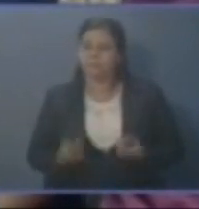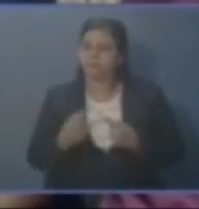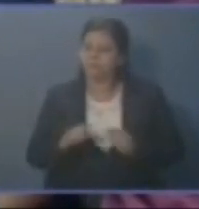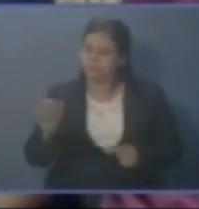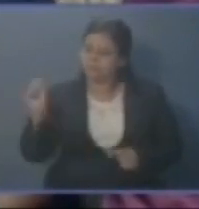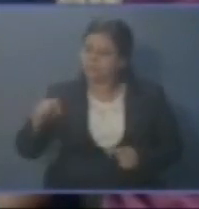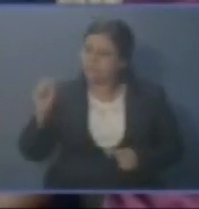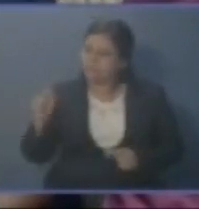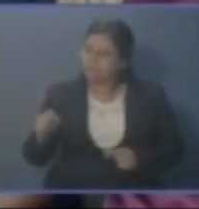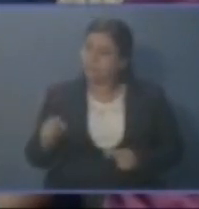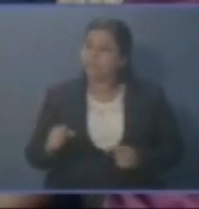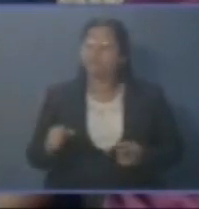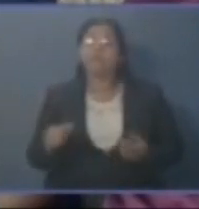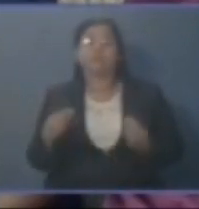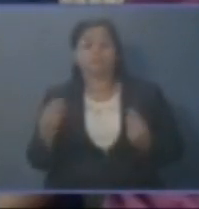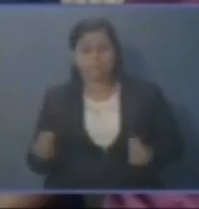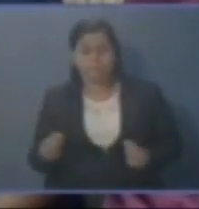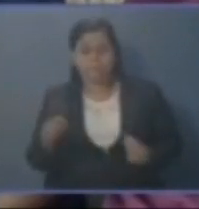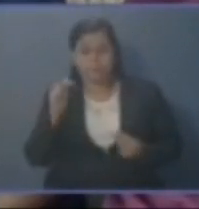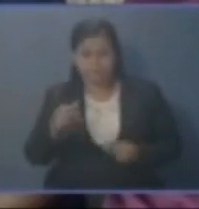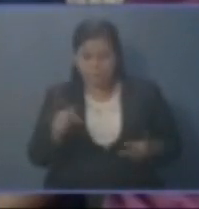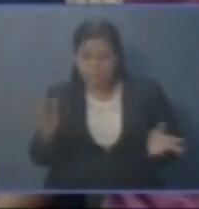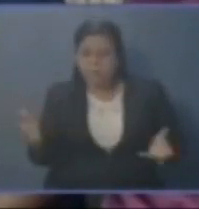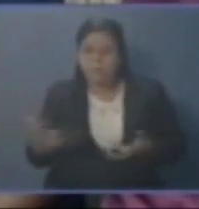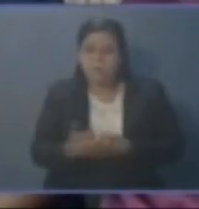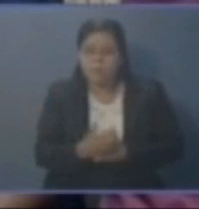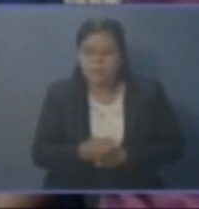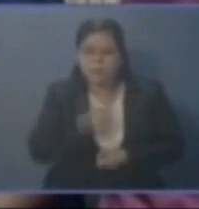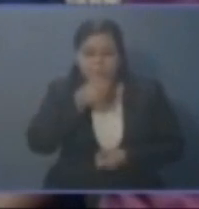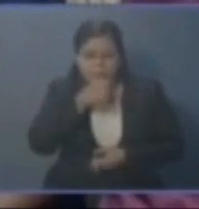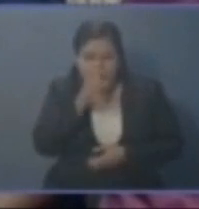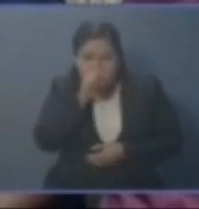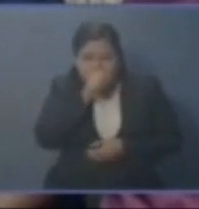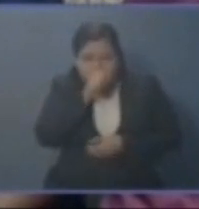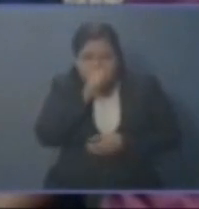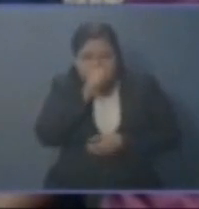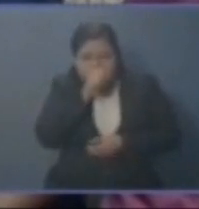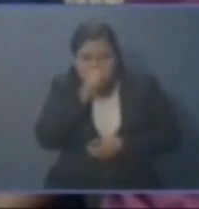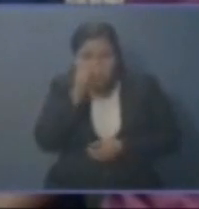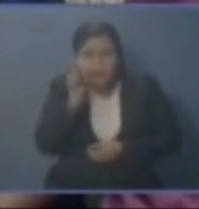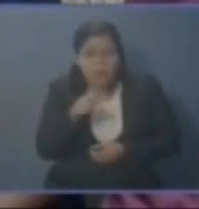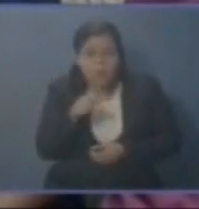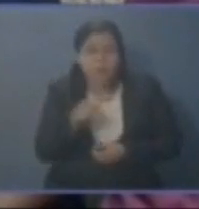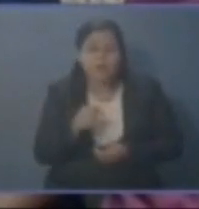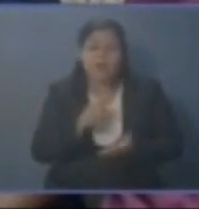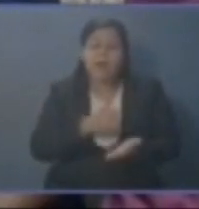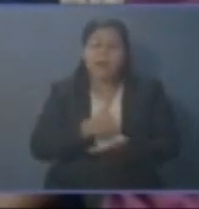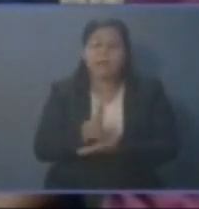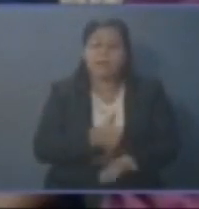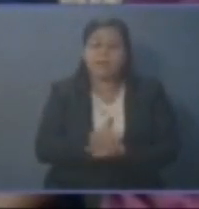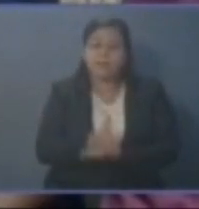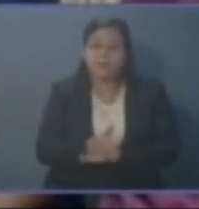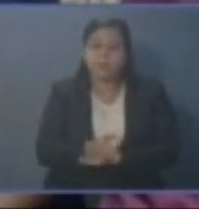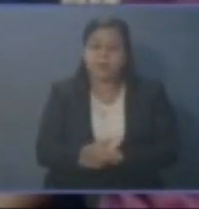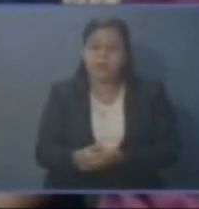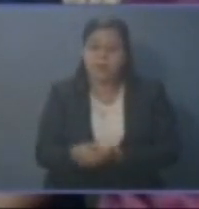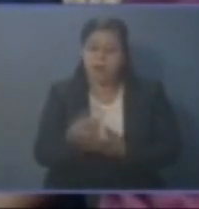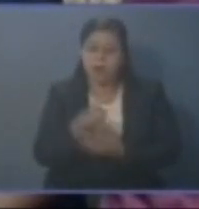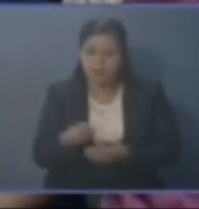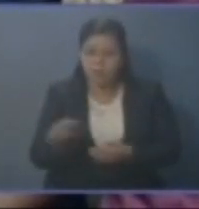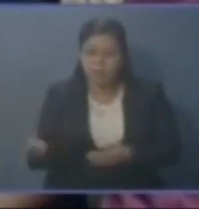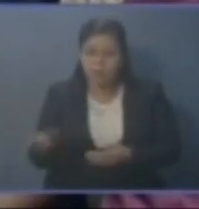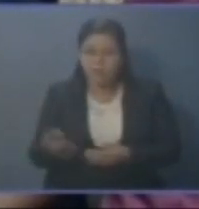el que la manera en cómo se está monopolizando las pruebas y la información y el acceso al material diagnóstico que no